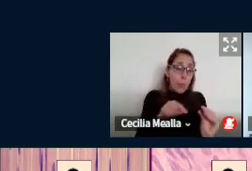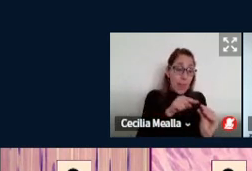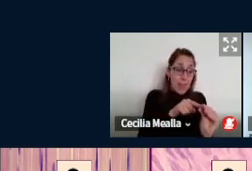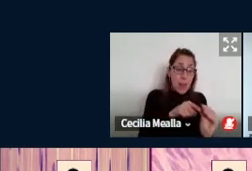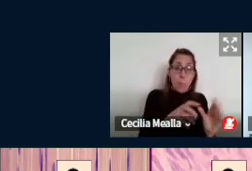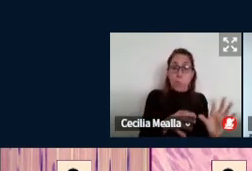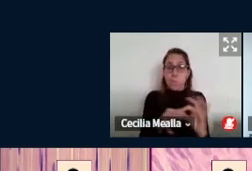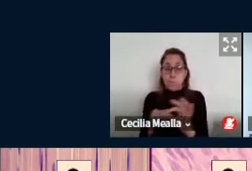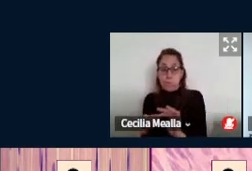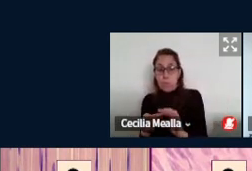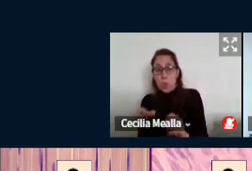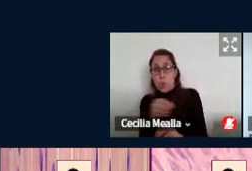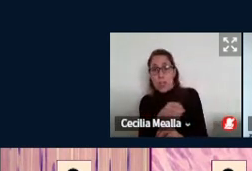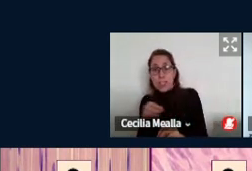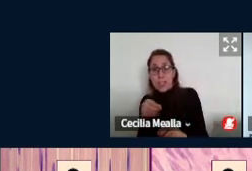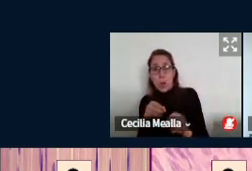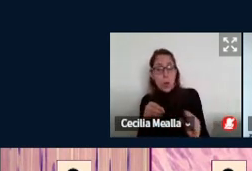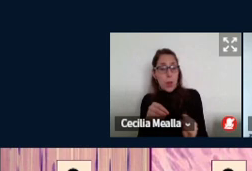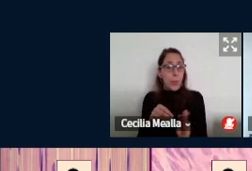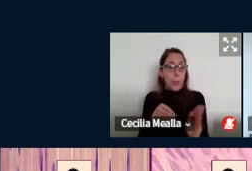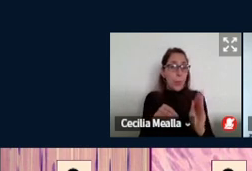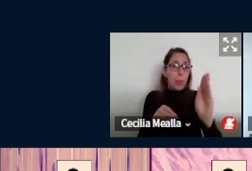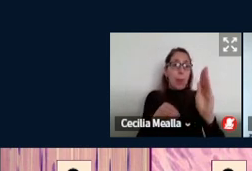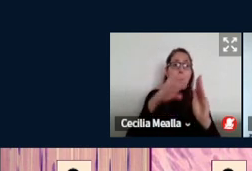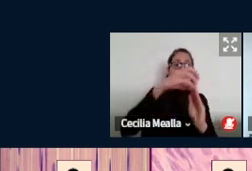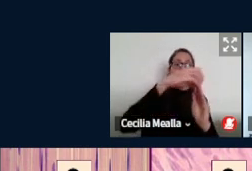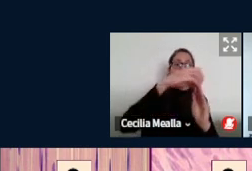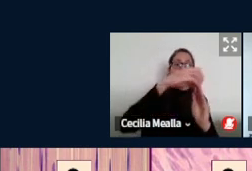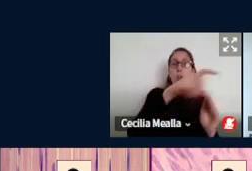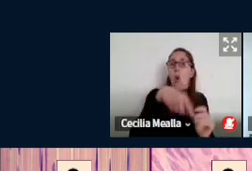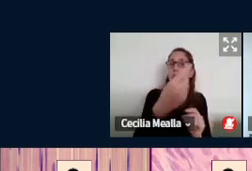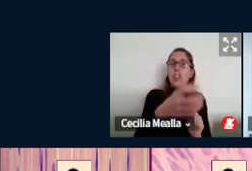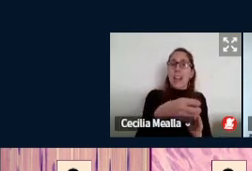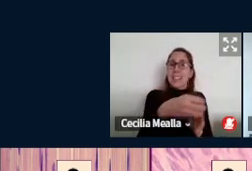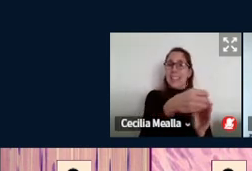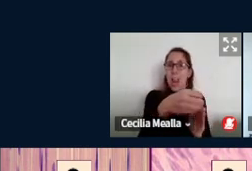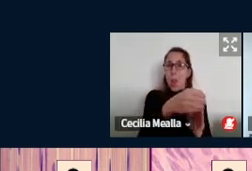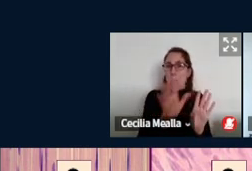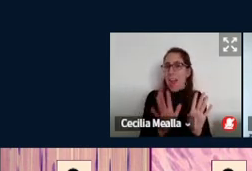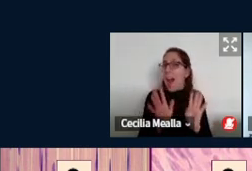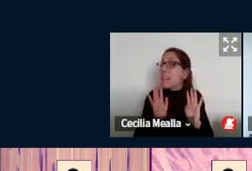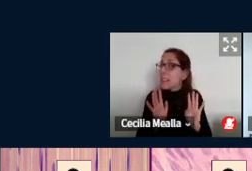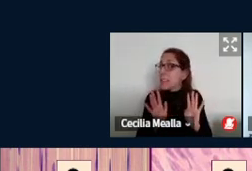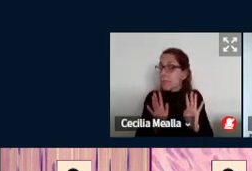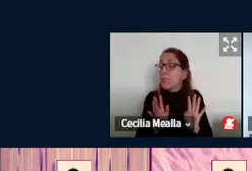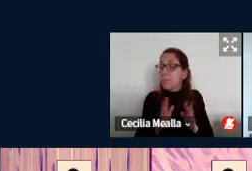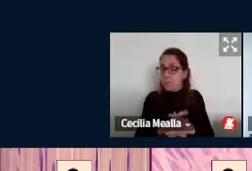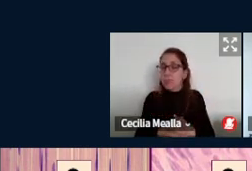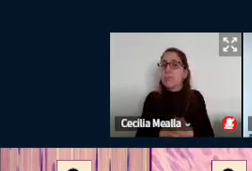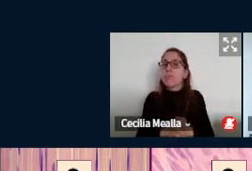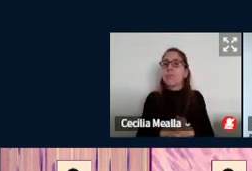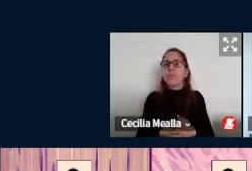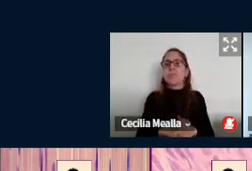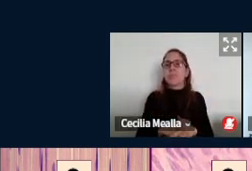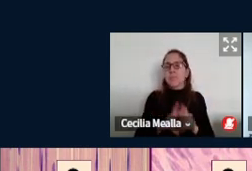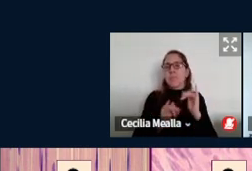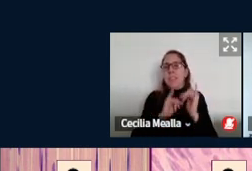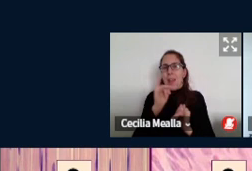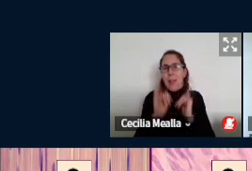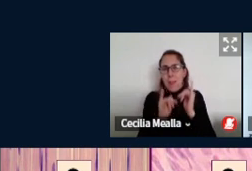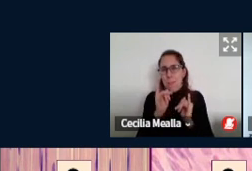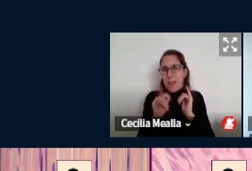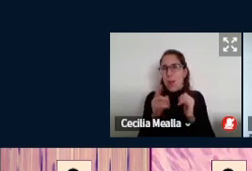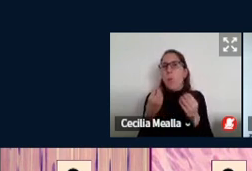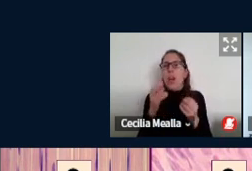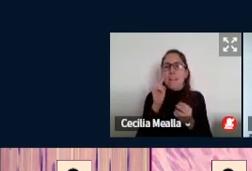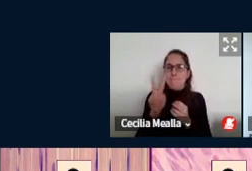una célula y la otra rama se va a conectar con otra. Con esas características, ¿sí? Que yo se las dije más que nada porque no